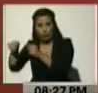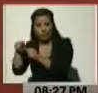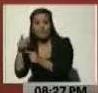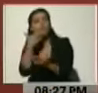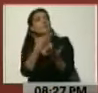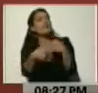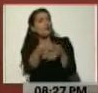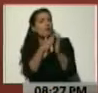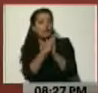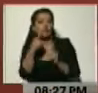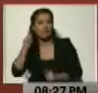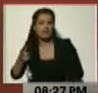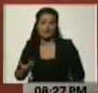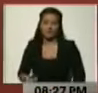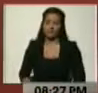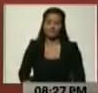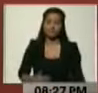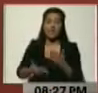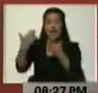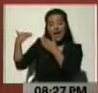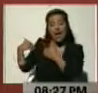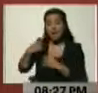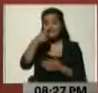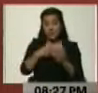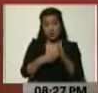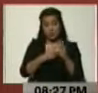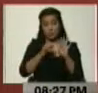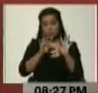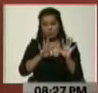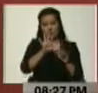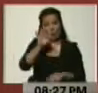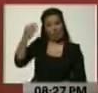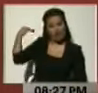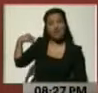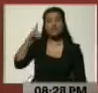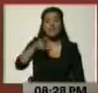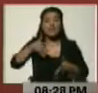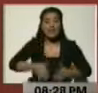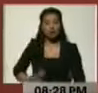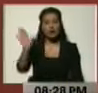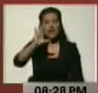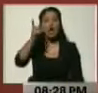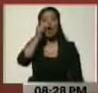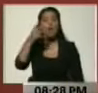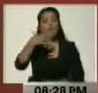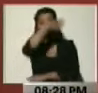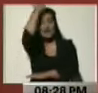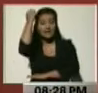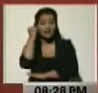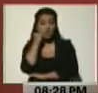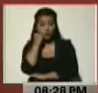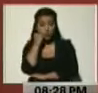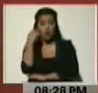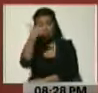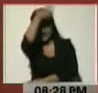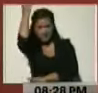266 años, nació en Caracas el generalísimo Francisco de Miranda, político y militar, actor activo y testigo presencial de las tres